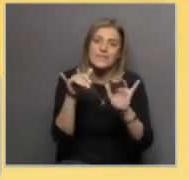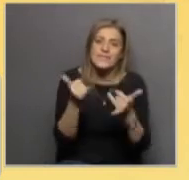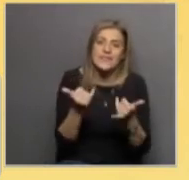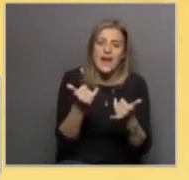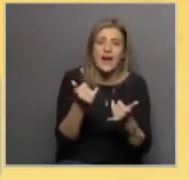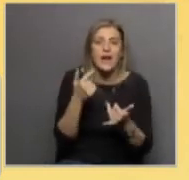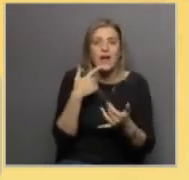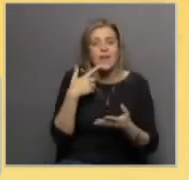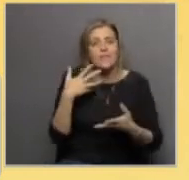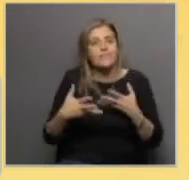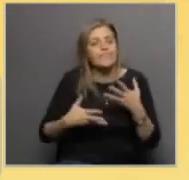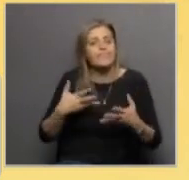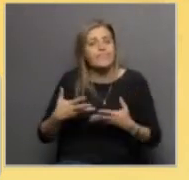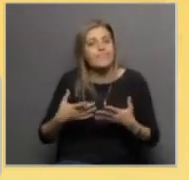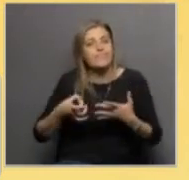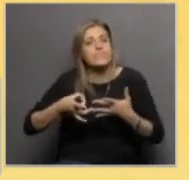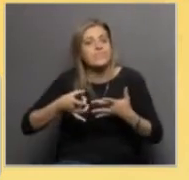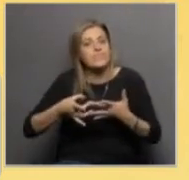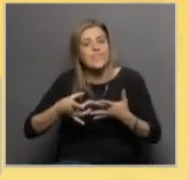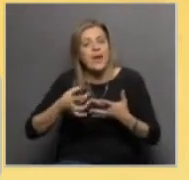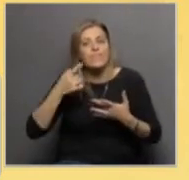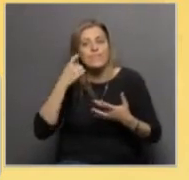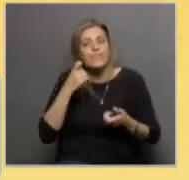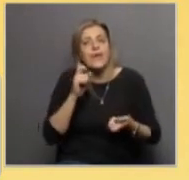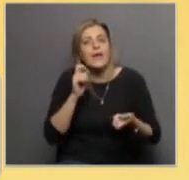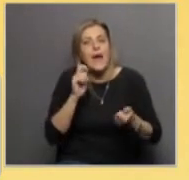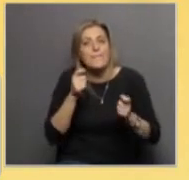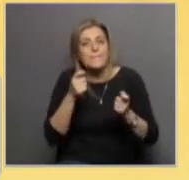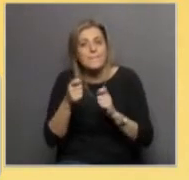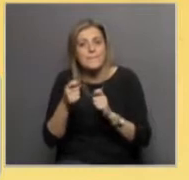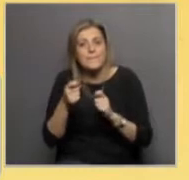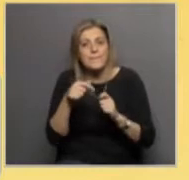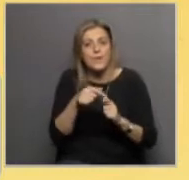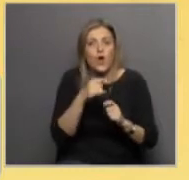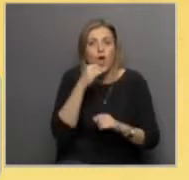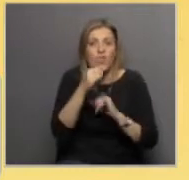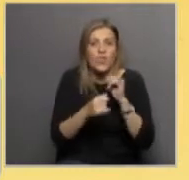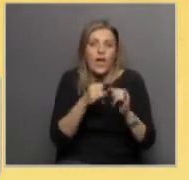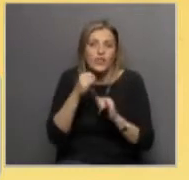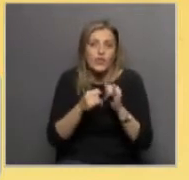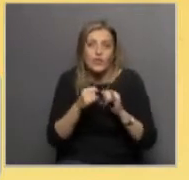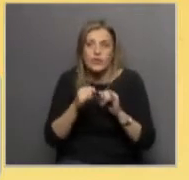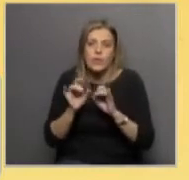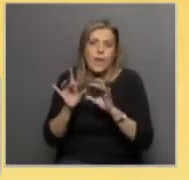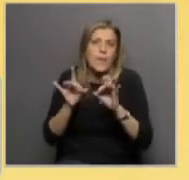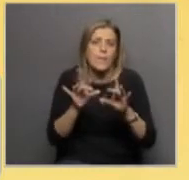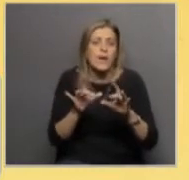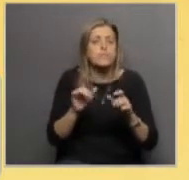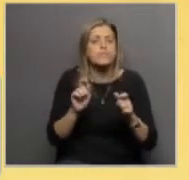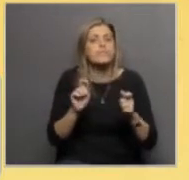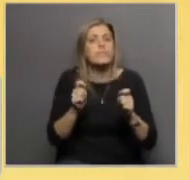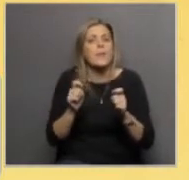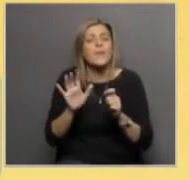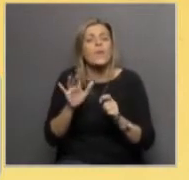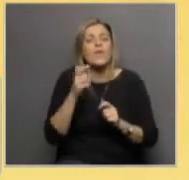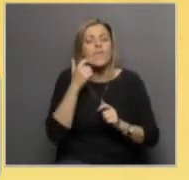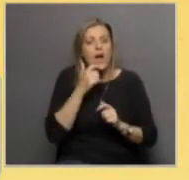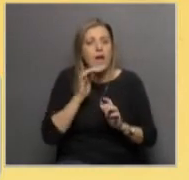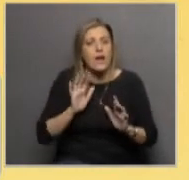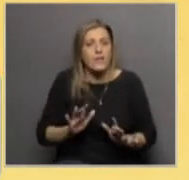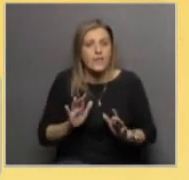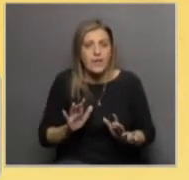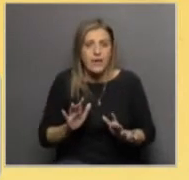la efectividad o por lo menos el cambio de las tendencias a nivel de los datos de toda la población, todavía es difícil observarlo